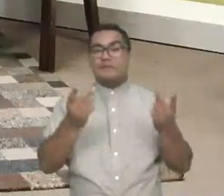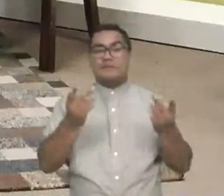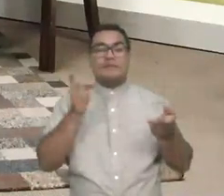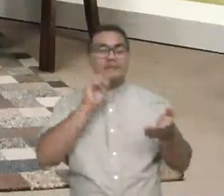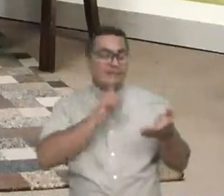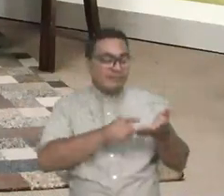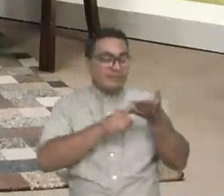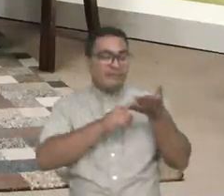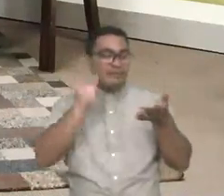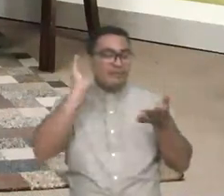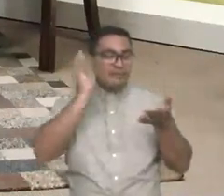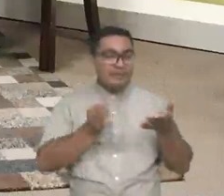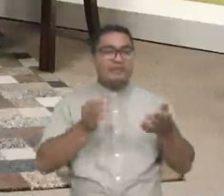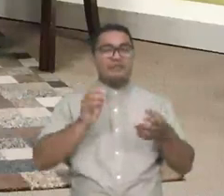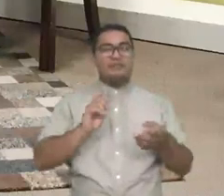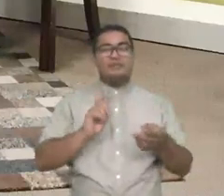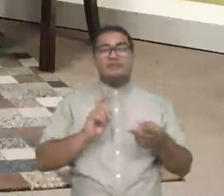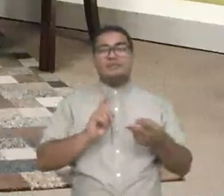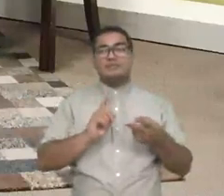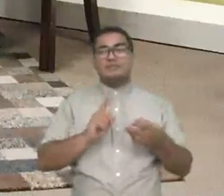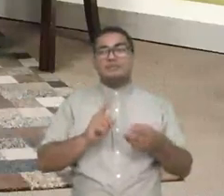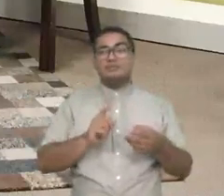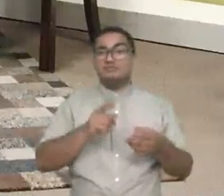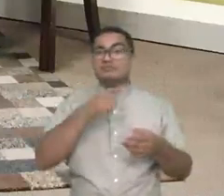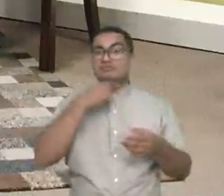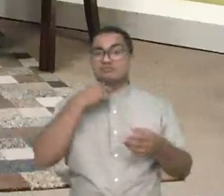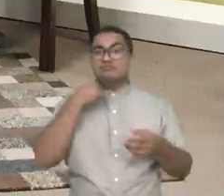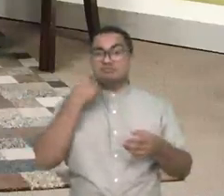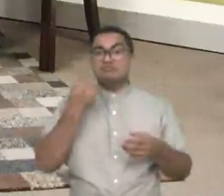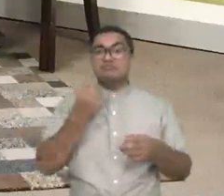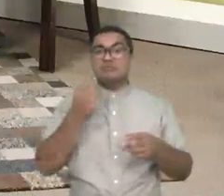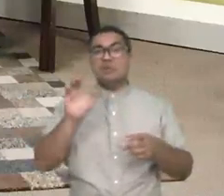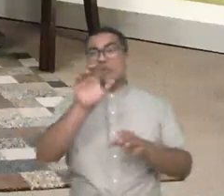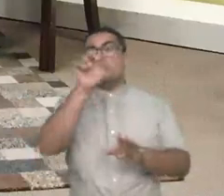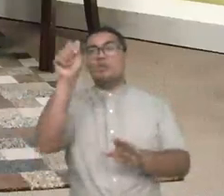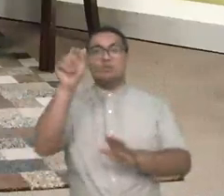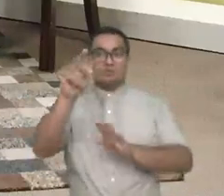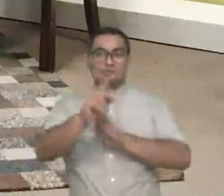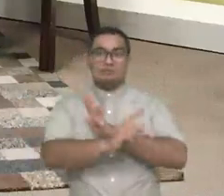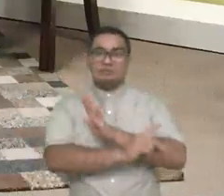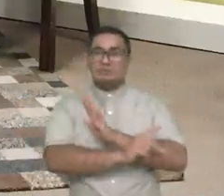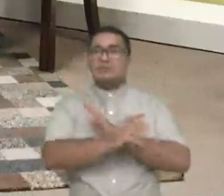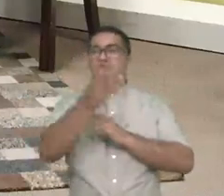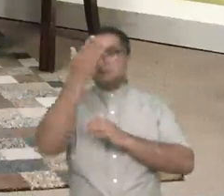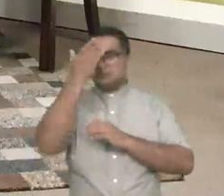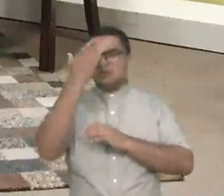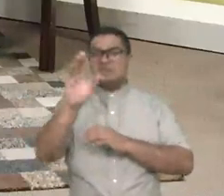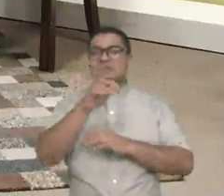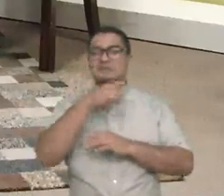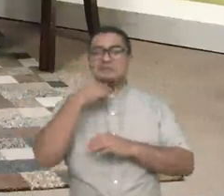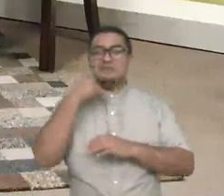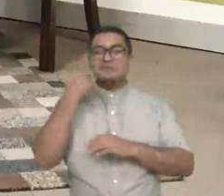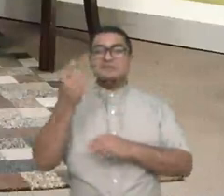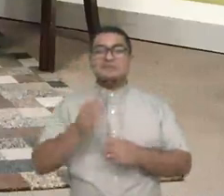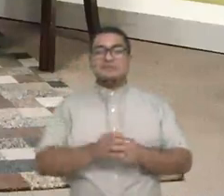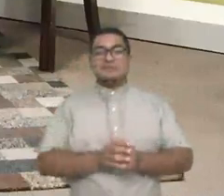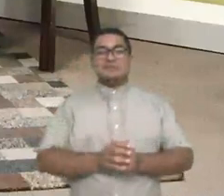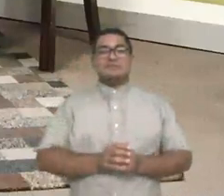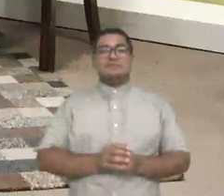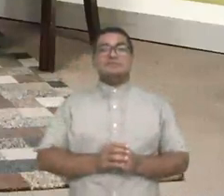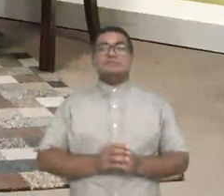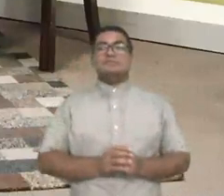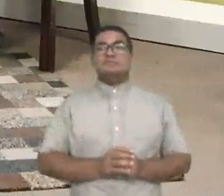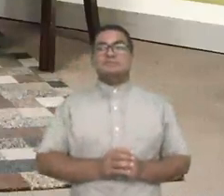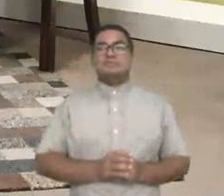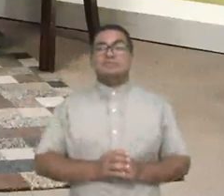falsa, obviamente es una realidad lo que está sucediendo en otros países. Eso no se puede nosotros negar. No podemos dejar de